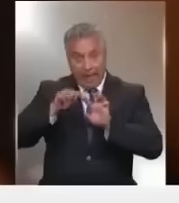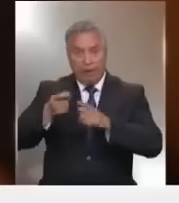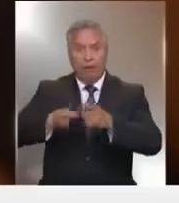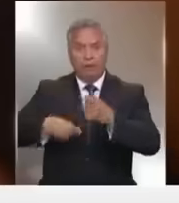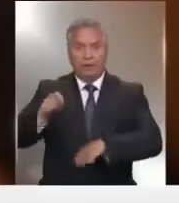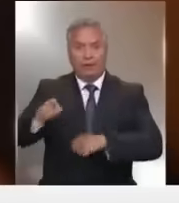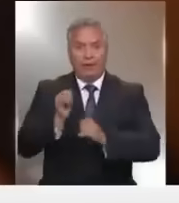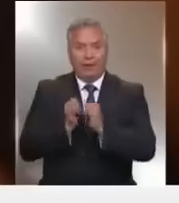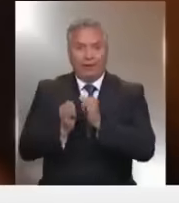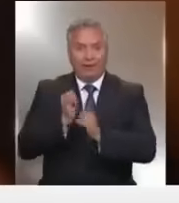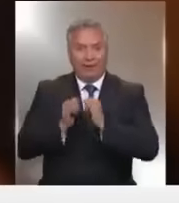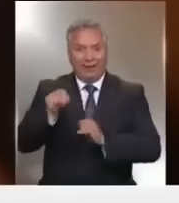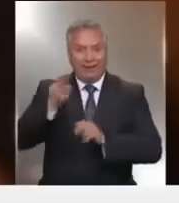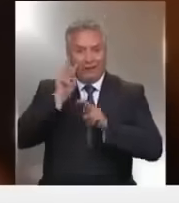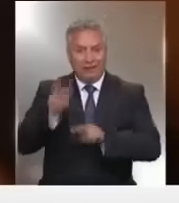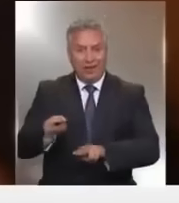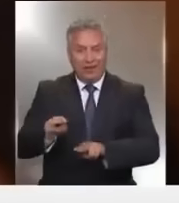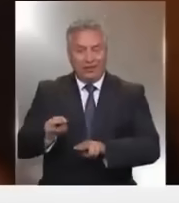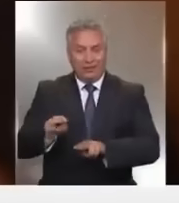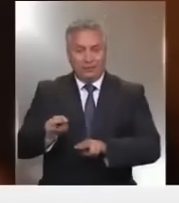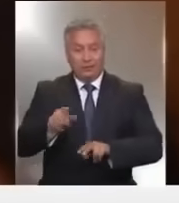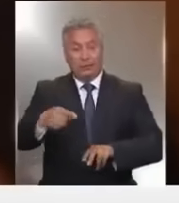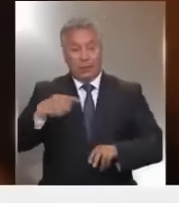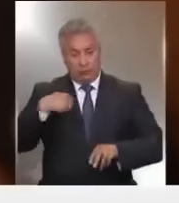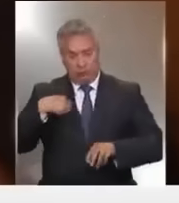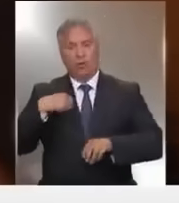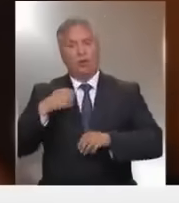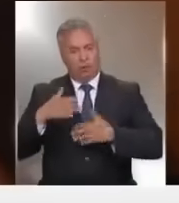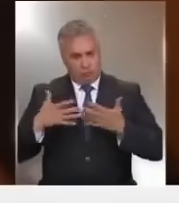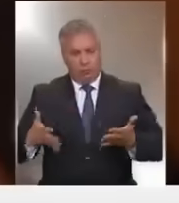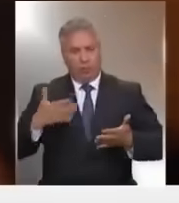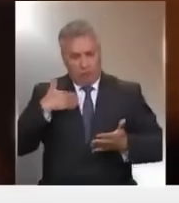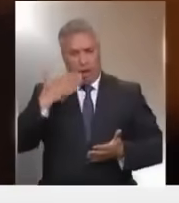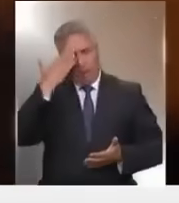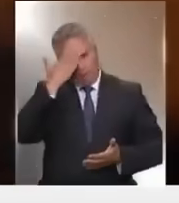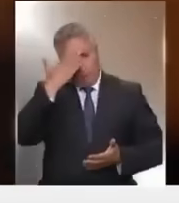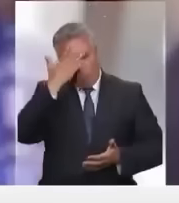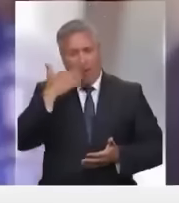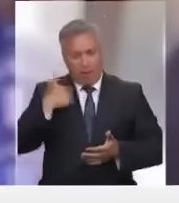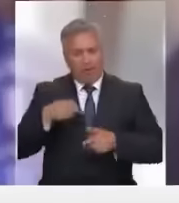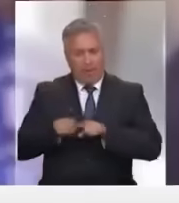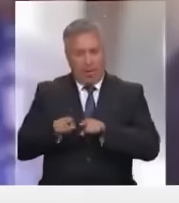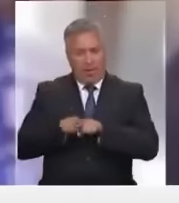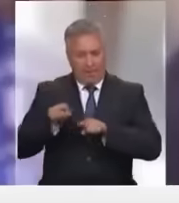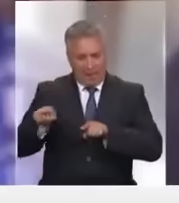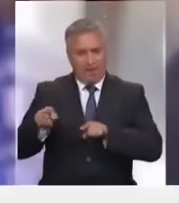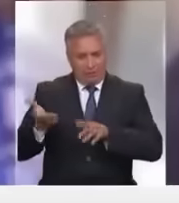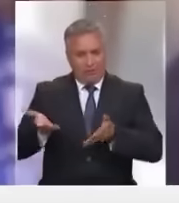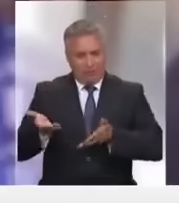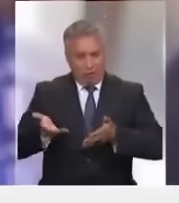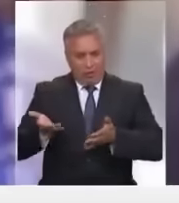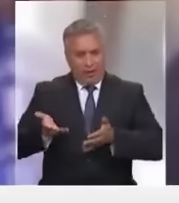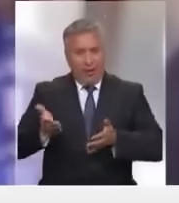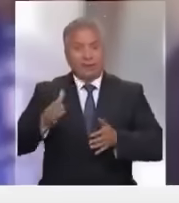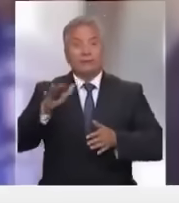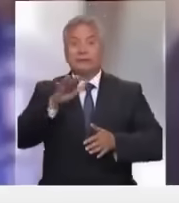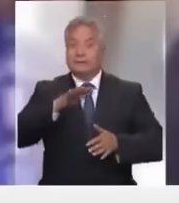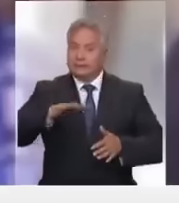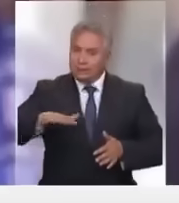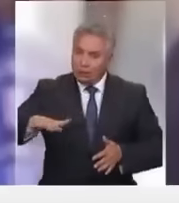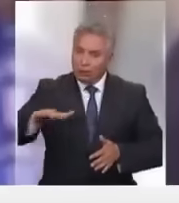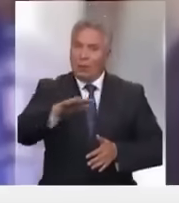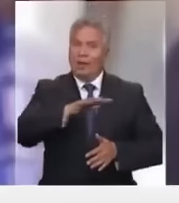Antes de que llegara yo con la bicicleta, yo estaba un poco preocupado por mi hermano, porque por las condiciones donde